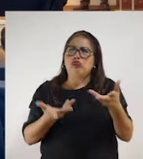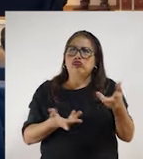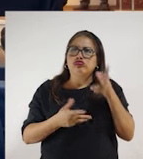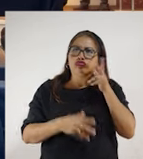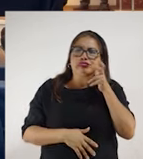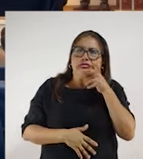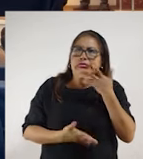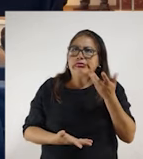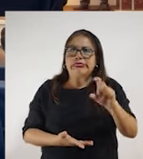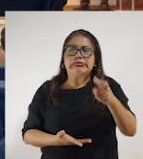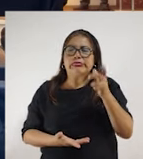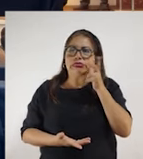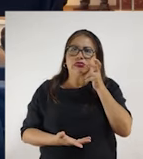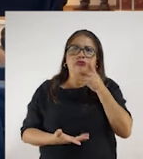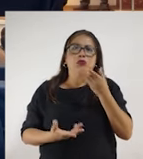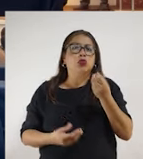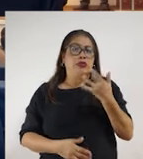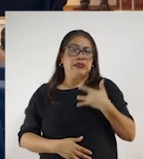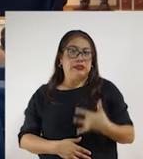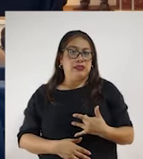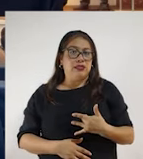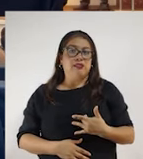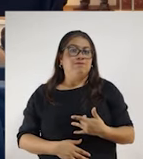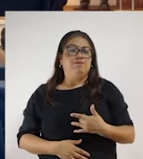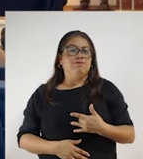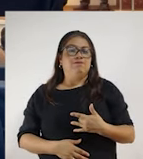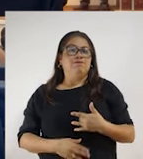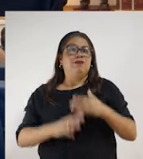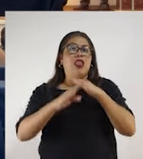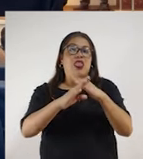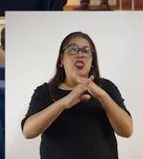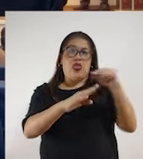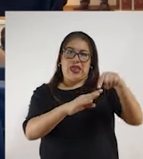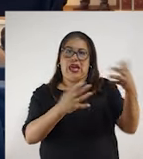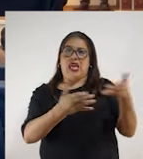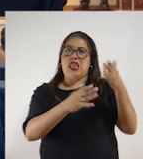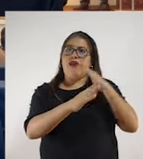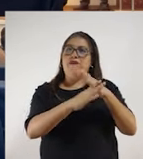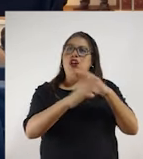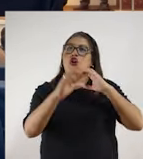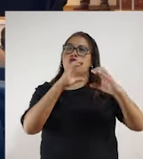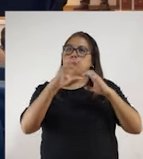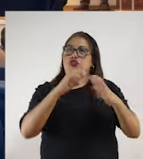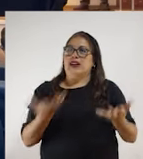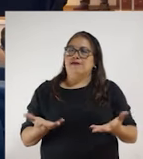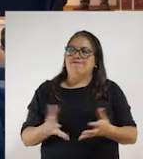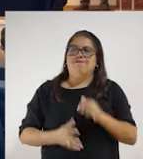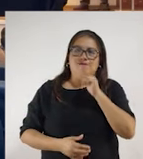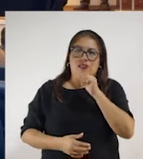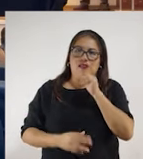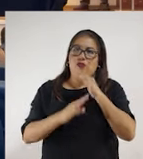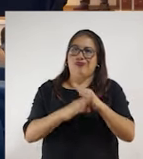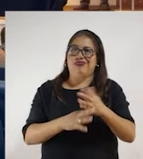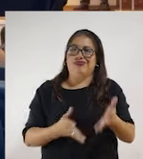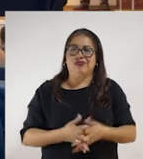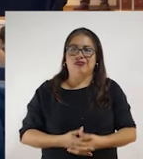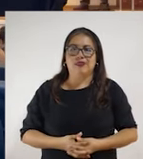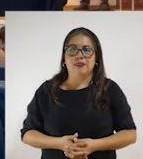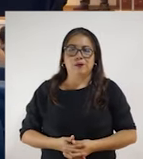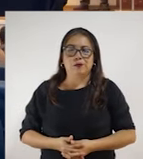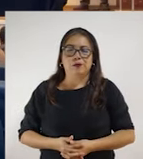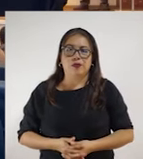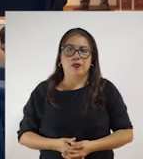no escuchaba y porque lamentablemente no se había eliminado la barrera de la comunicación.